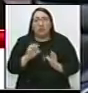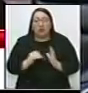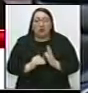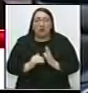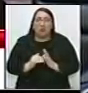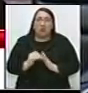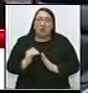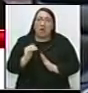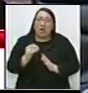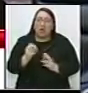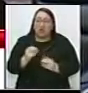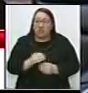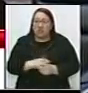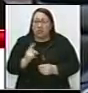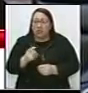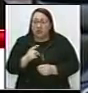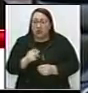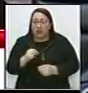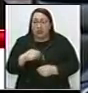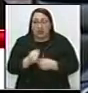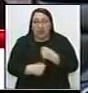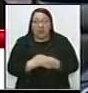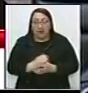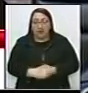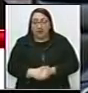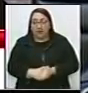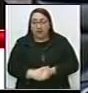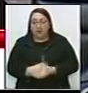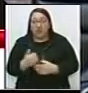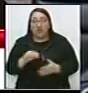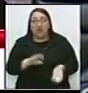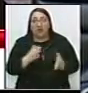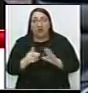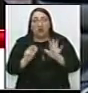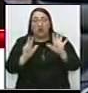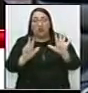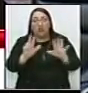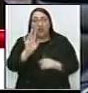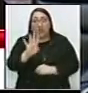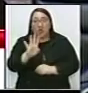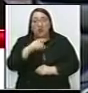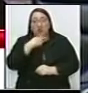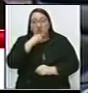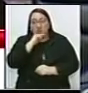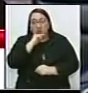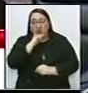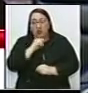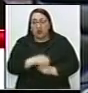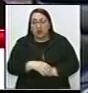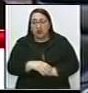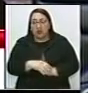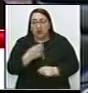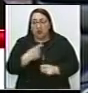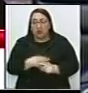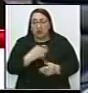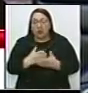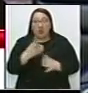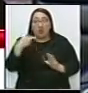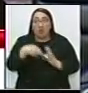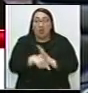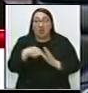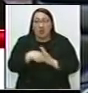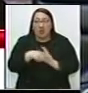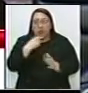46.6%. Y solo en lo que va del año han fallecido 84 mujeres por motivos de